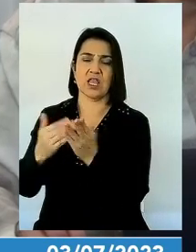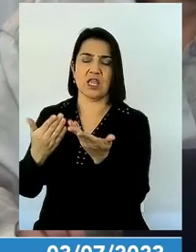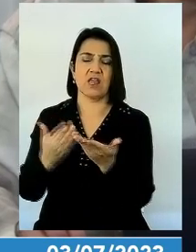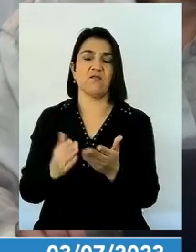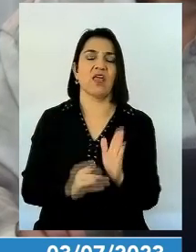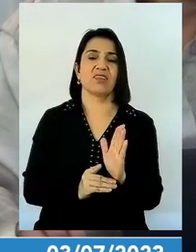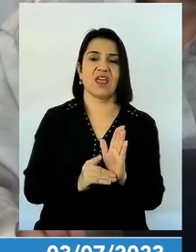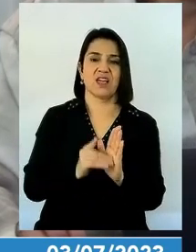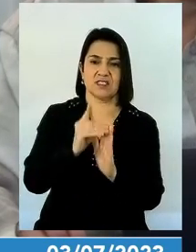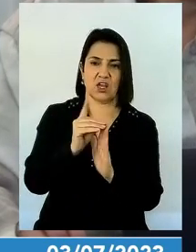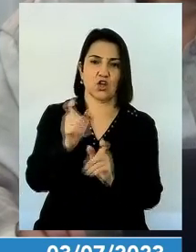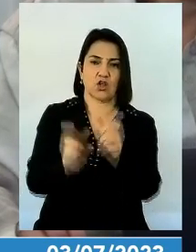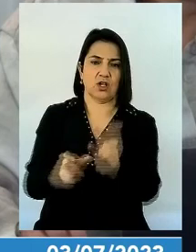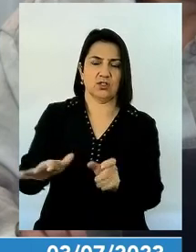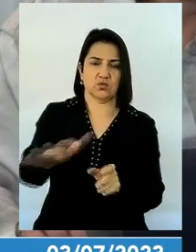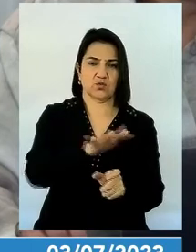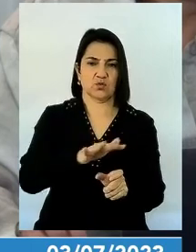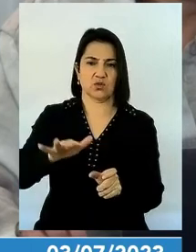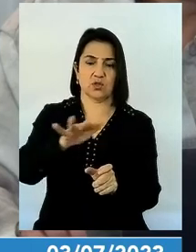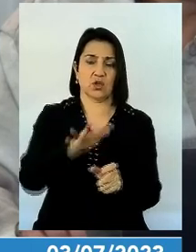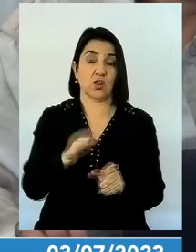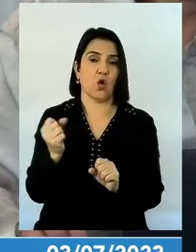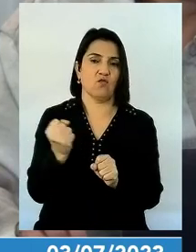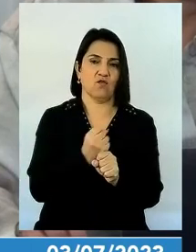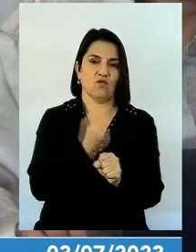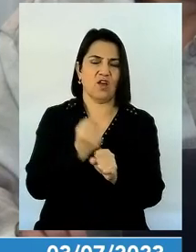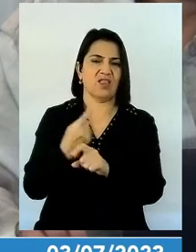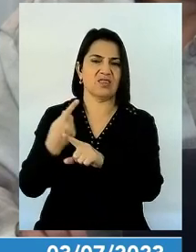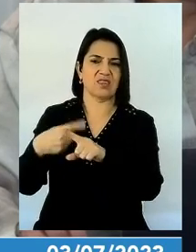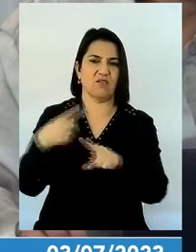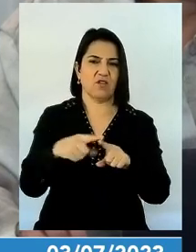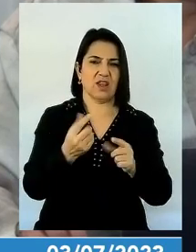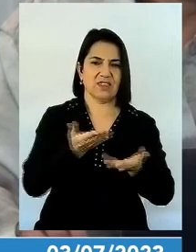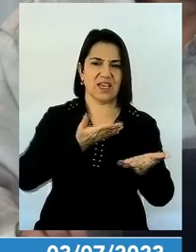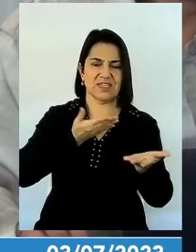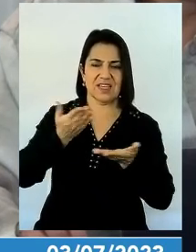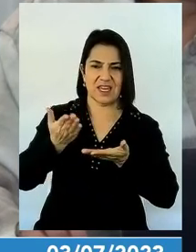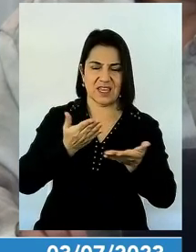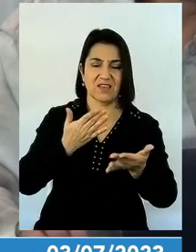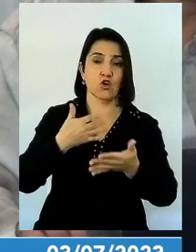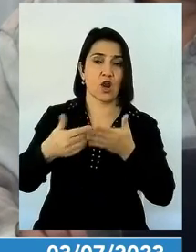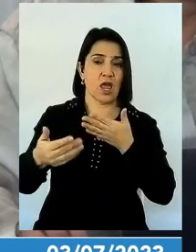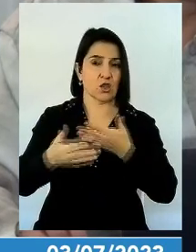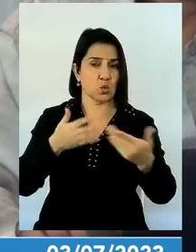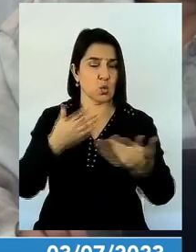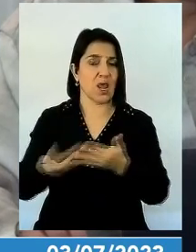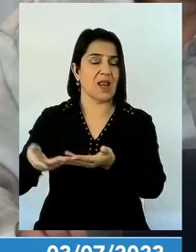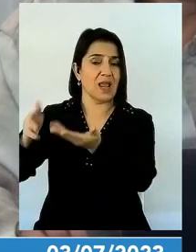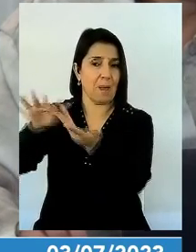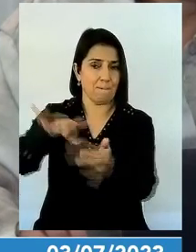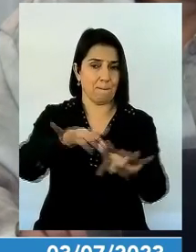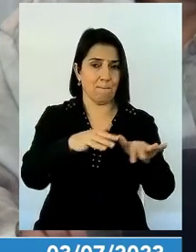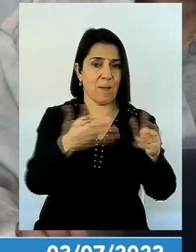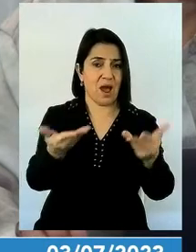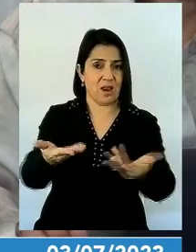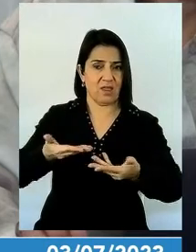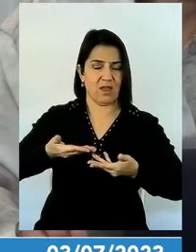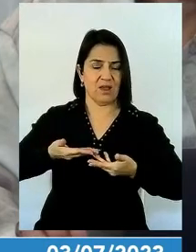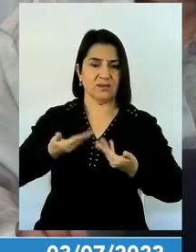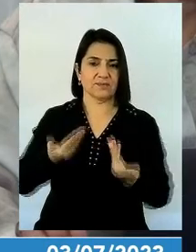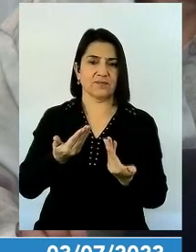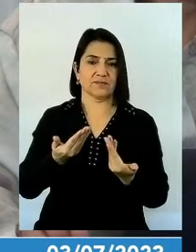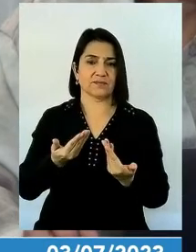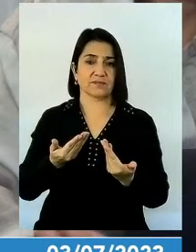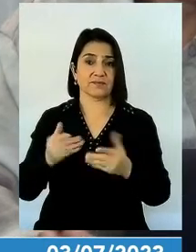estado relacionado funcionalmente a los diferentes servicios ecosistémicos que el océano nos ofrece. Y acá hay una